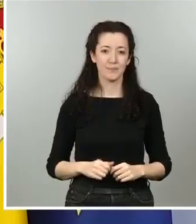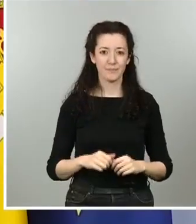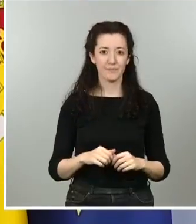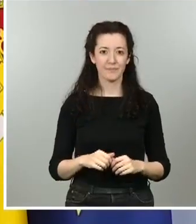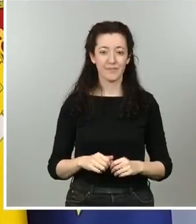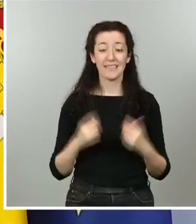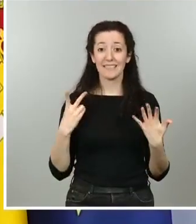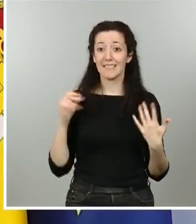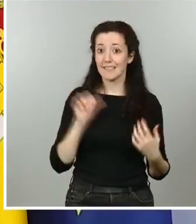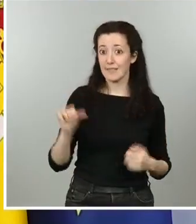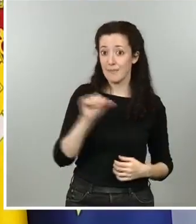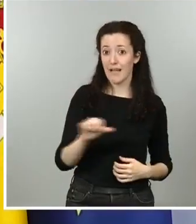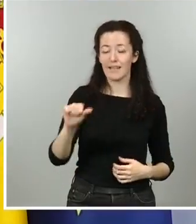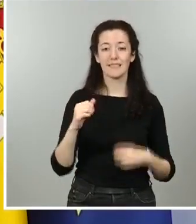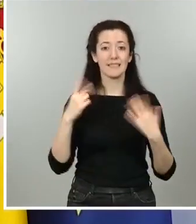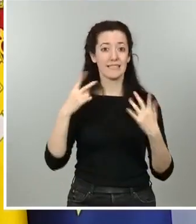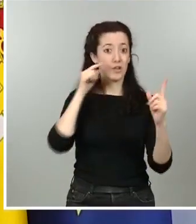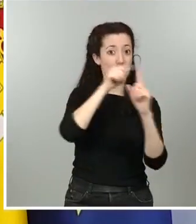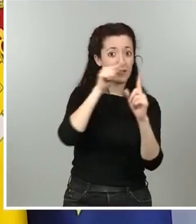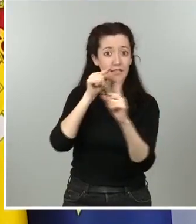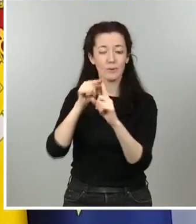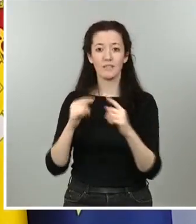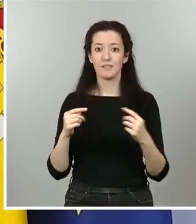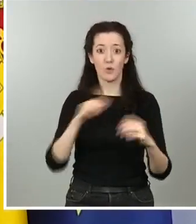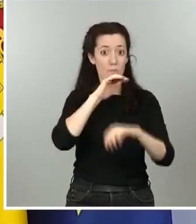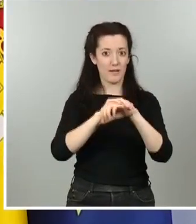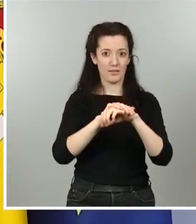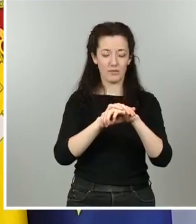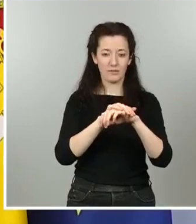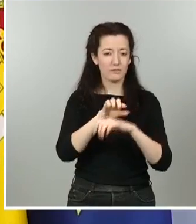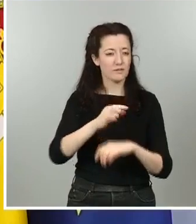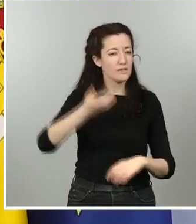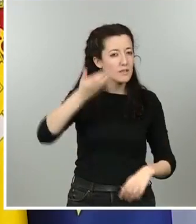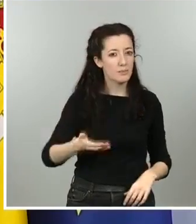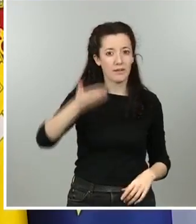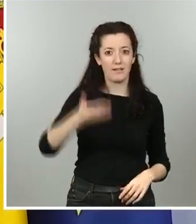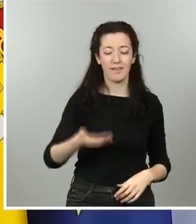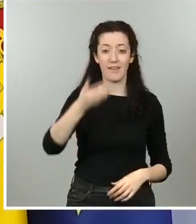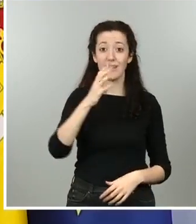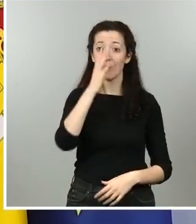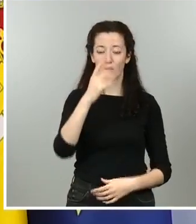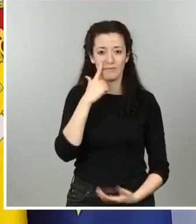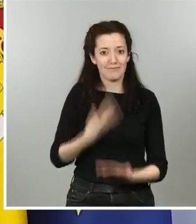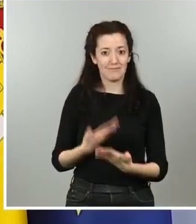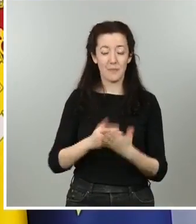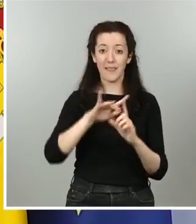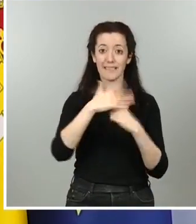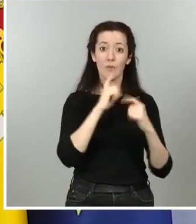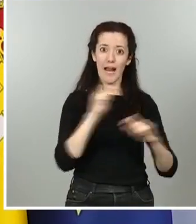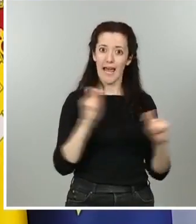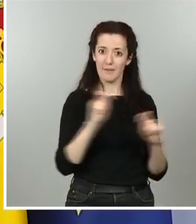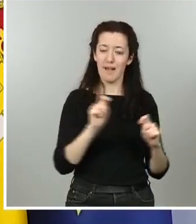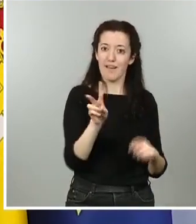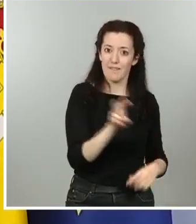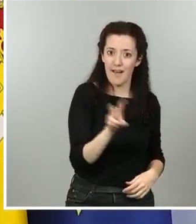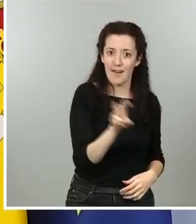7 objetivos cumplidos, y esto es muy importante porque demuestra tanto la eficacia del decreto de alarma como la eficacia de la gestión que entre todos,